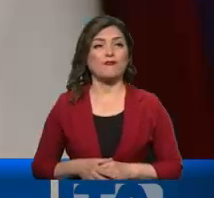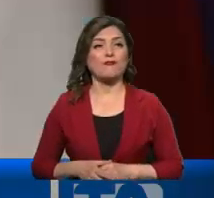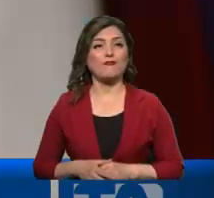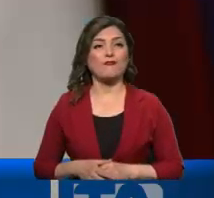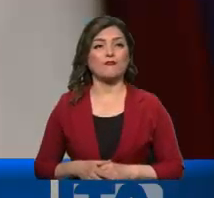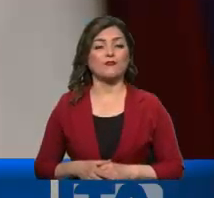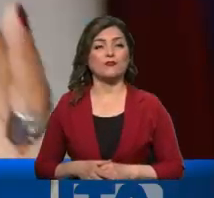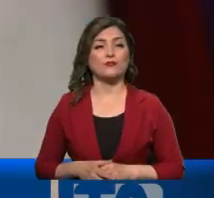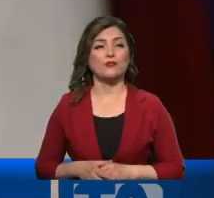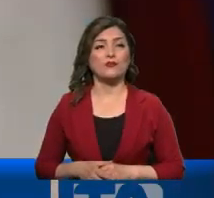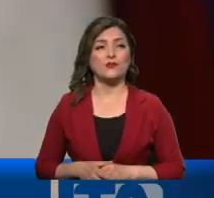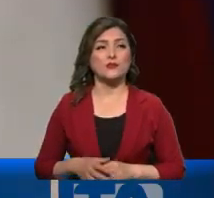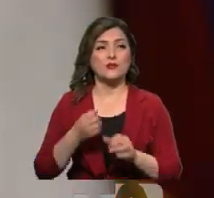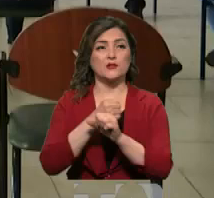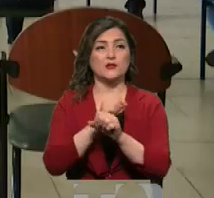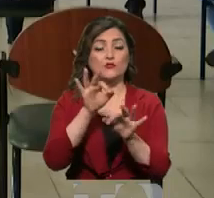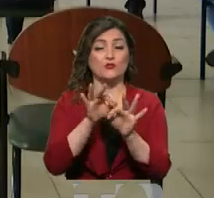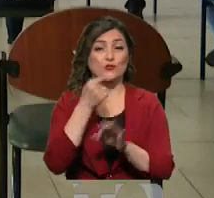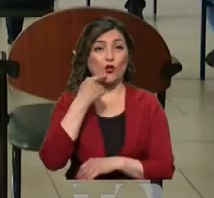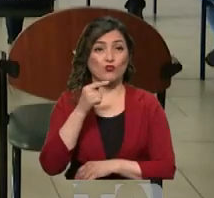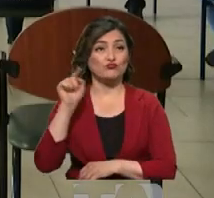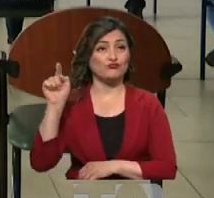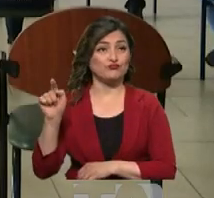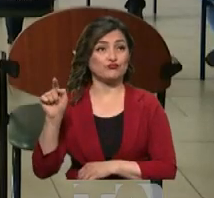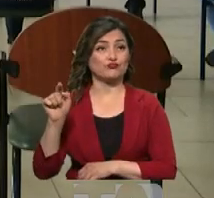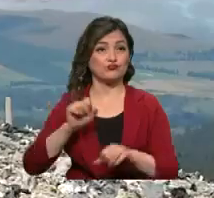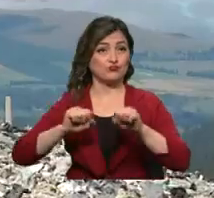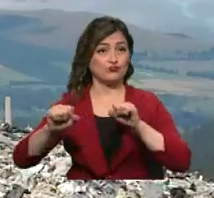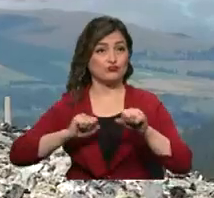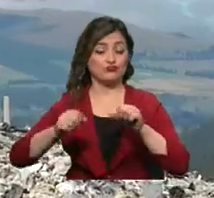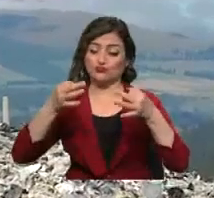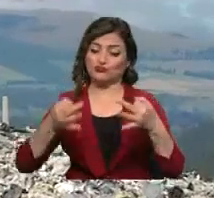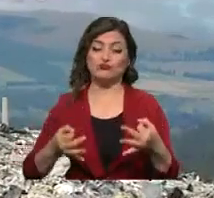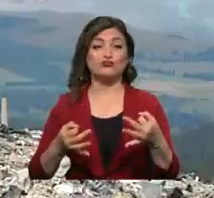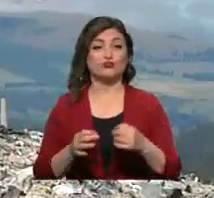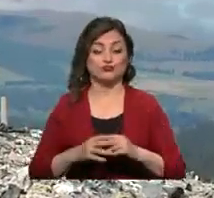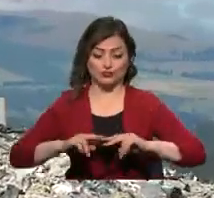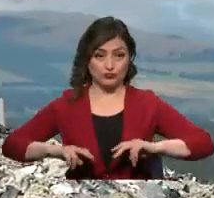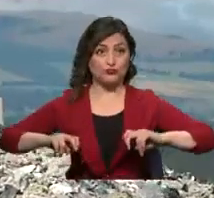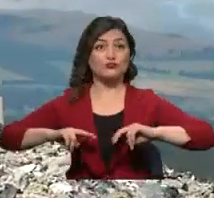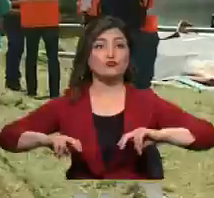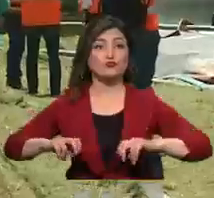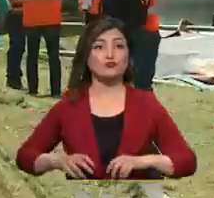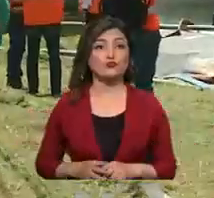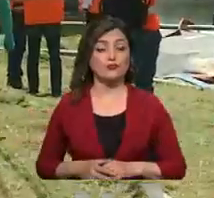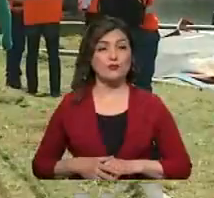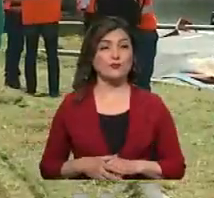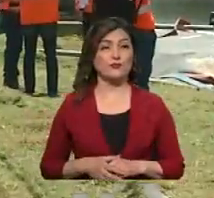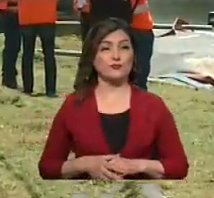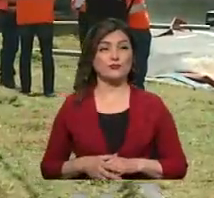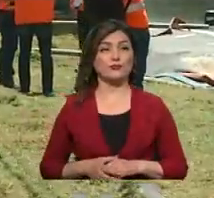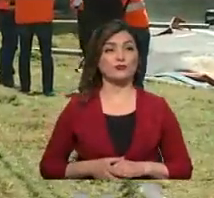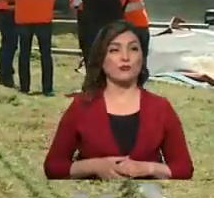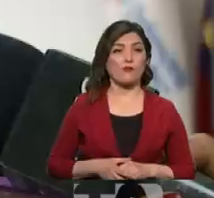basura, ¿no? La Defensoría del Pueblo asegura que una vez formalizado el trámite, se realizarán las investigaciones correspondientes y se